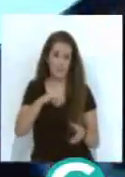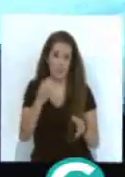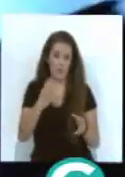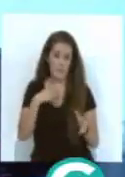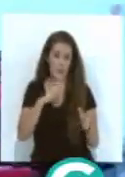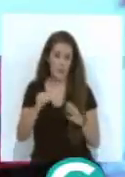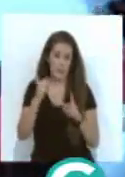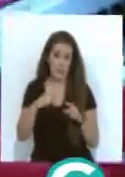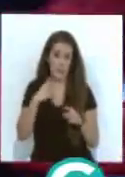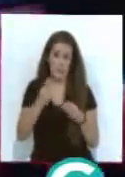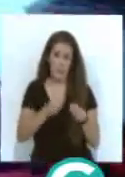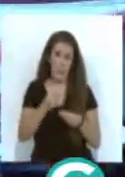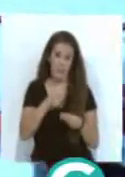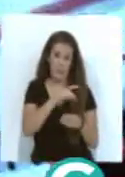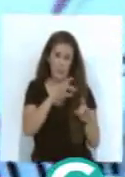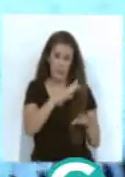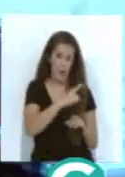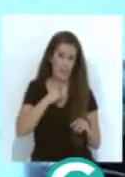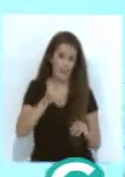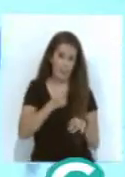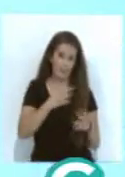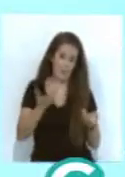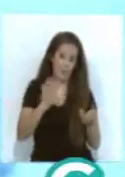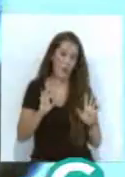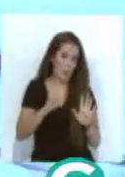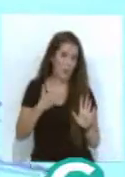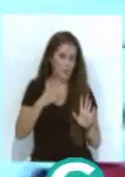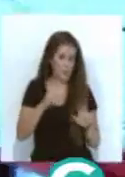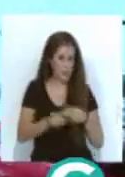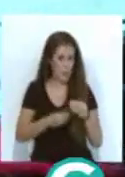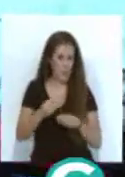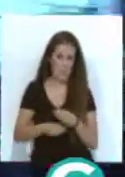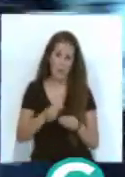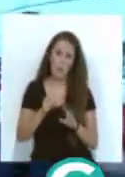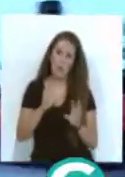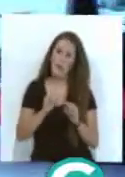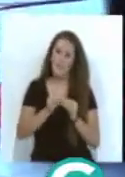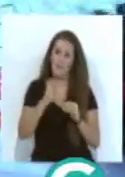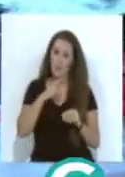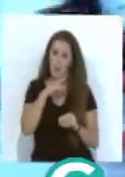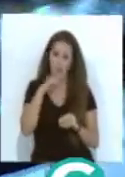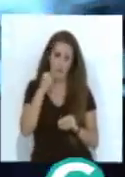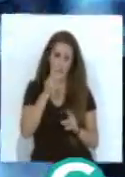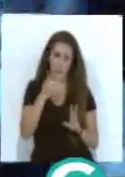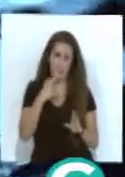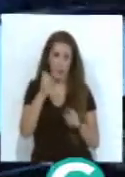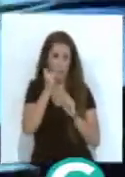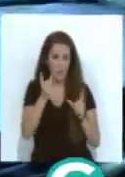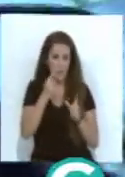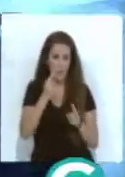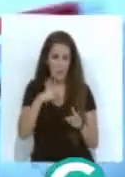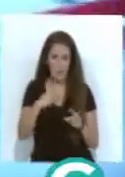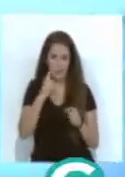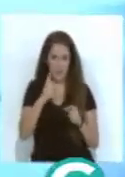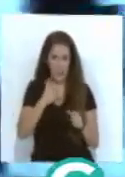también, no lo vamos a hacer con tanto salero como la chirigota del Selu, pero sí que lo vamos a hacer de una forma desde luego muy dulce, porque menudo descubrimiento que he tenido